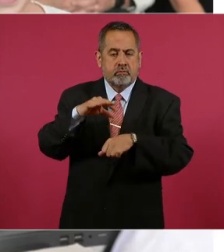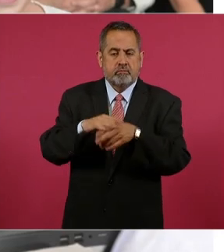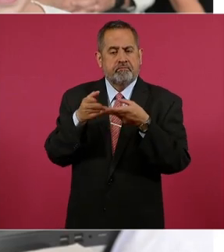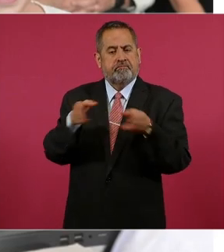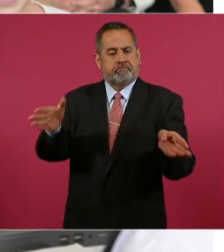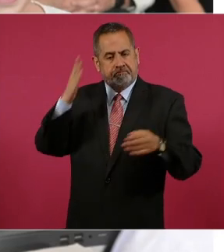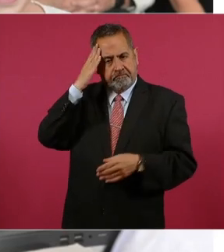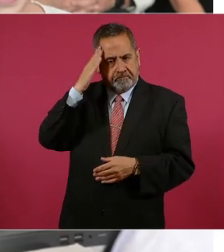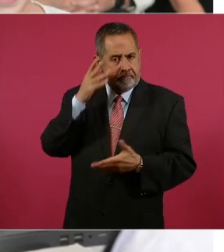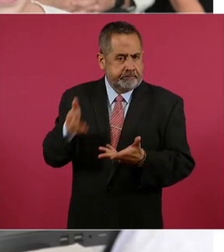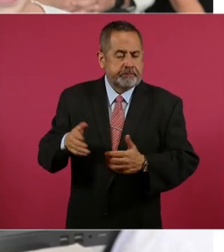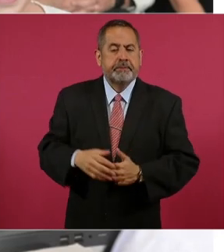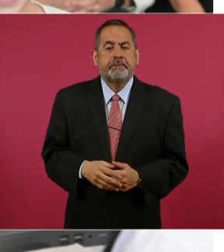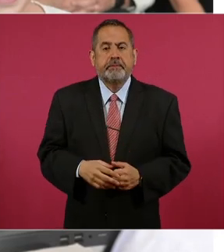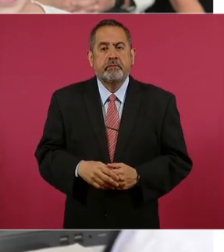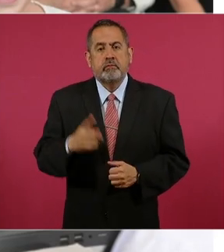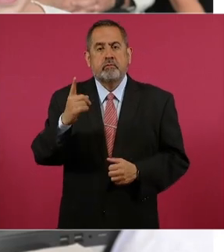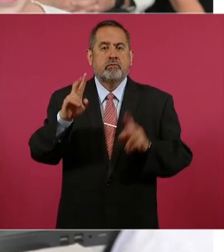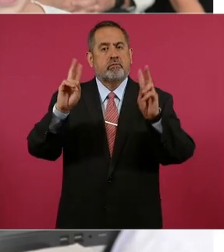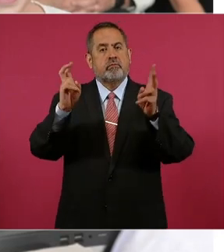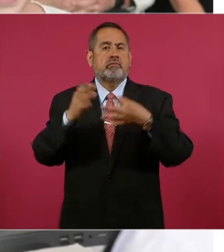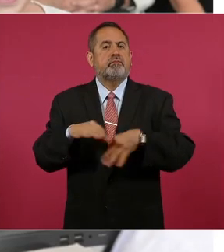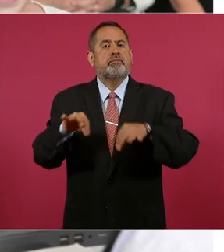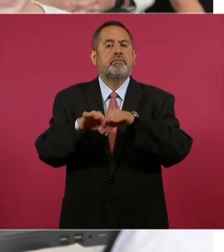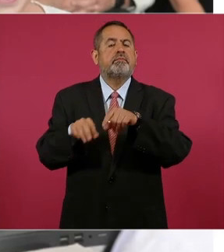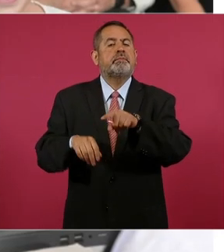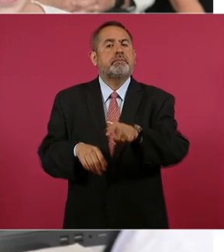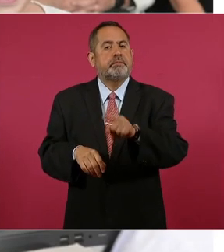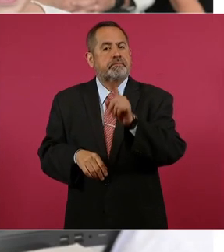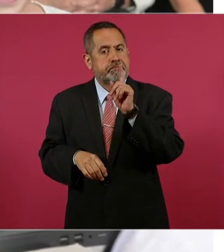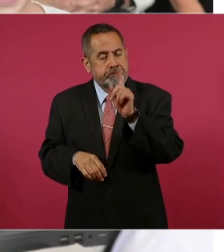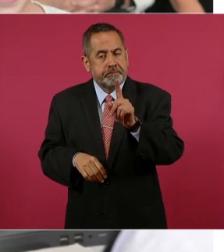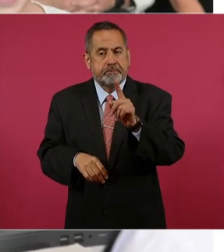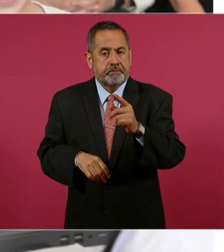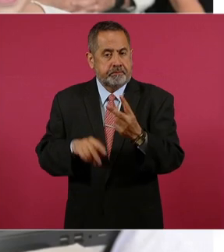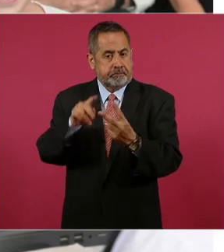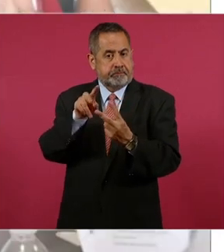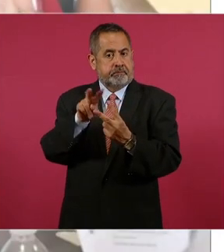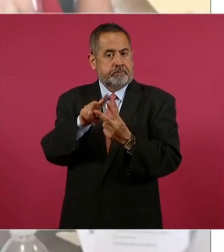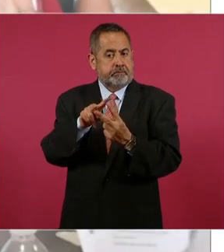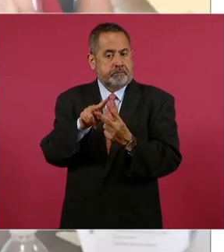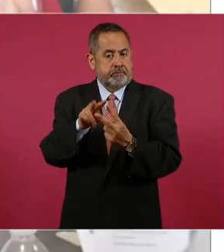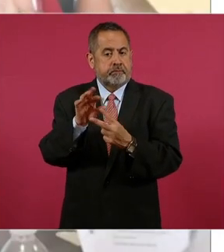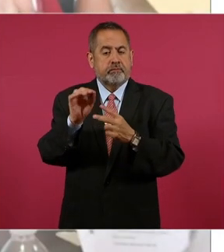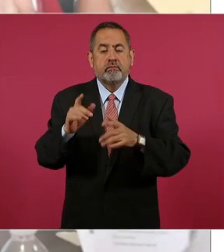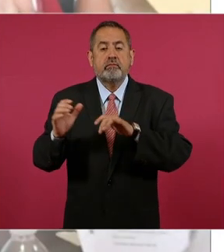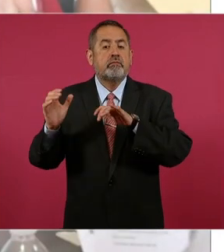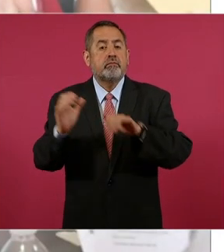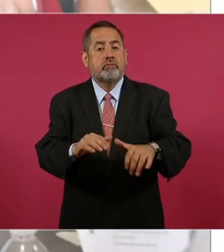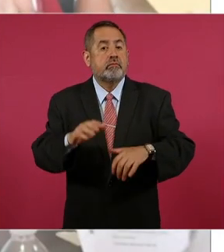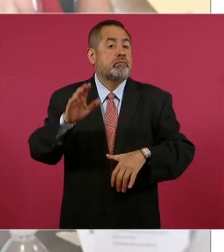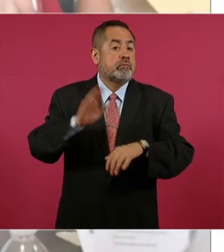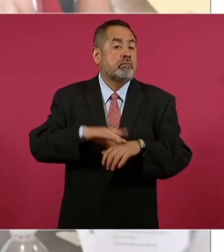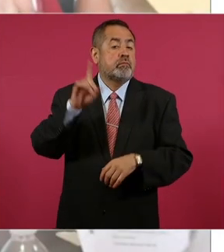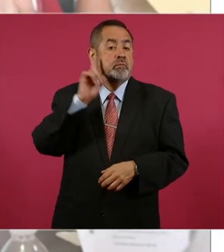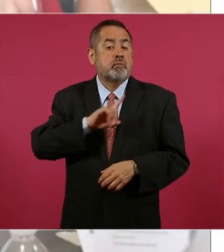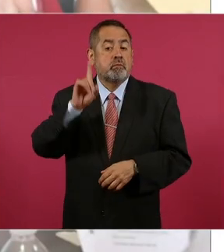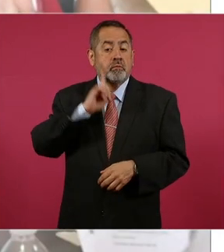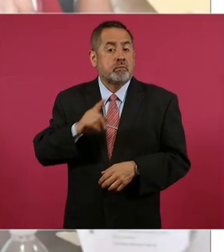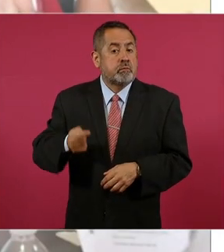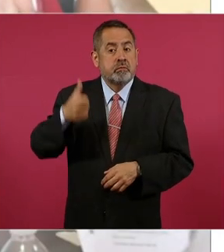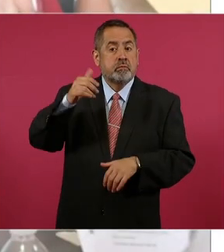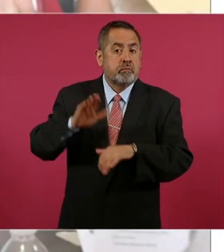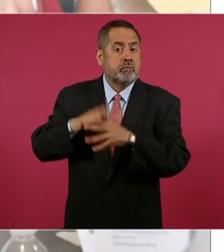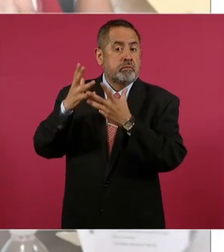Y un tema muy importante, aquí hay también dos elementos que destacar. Se contrataron más mujeres que hombres por primera vez